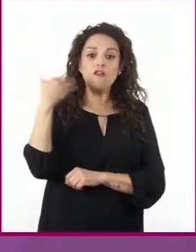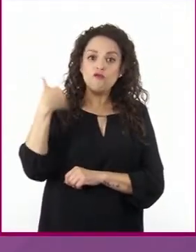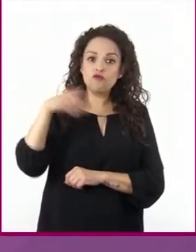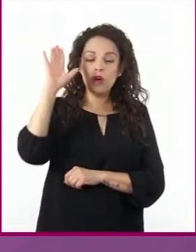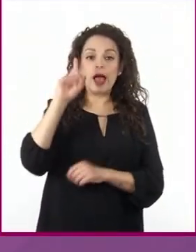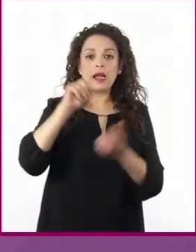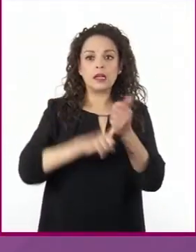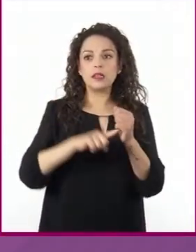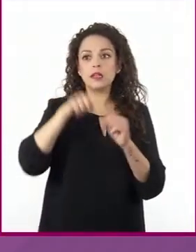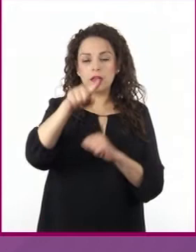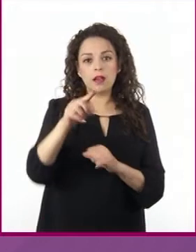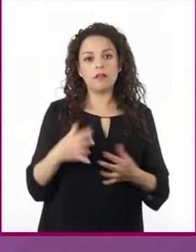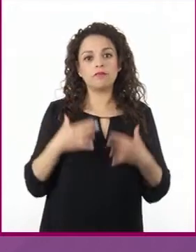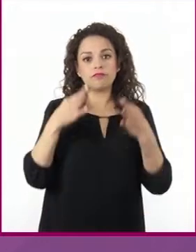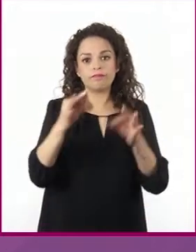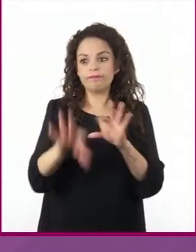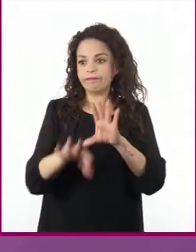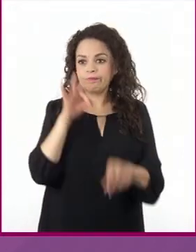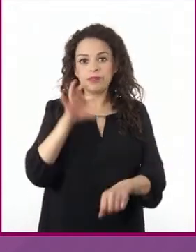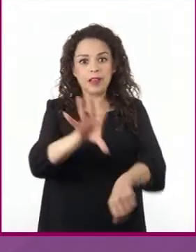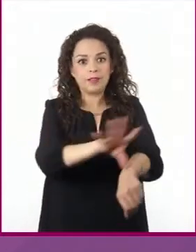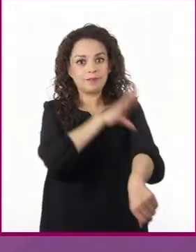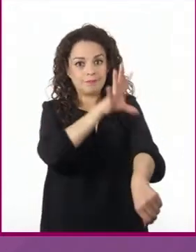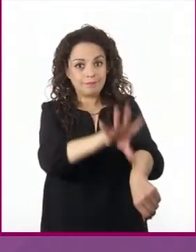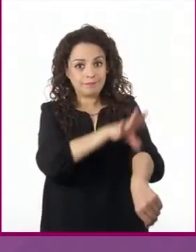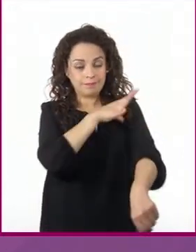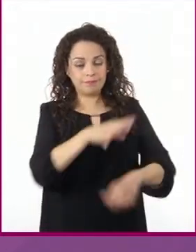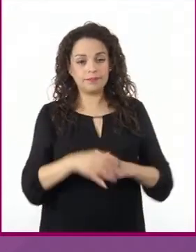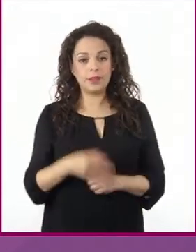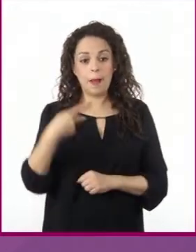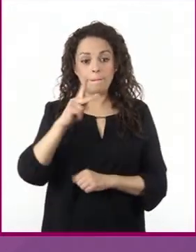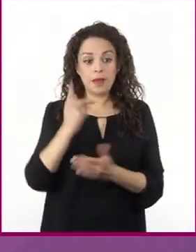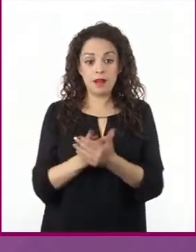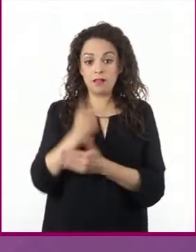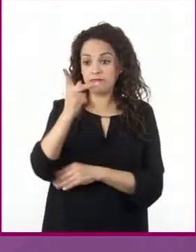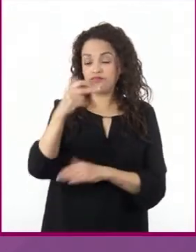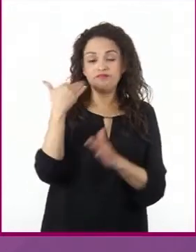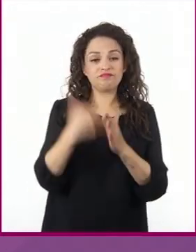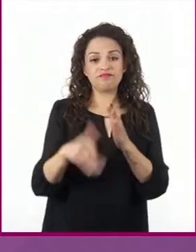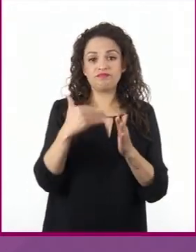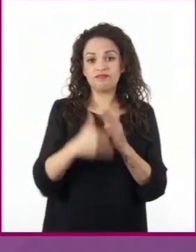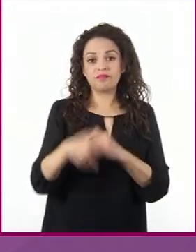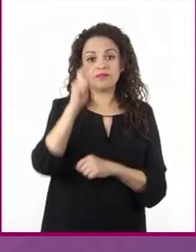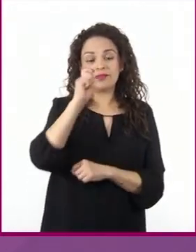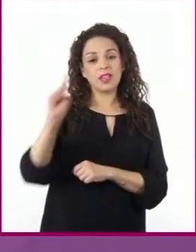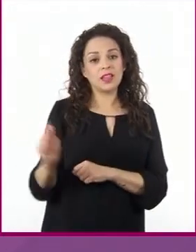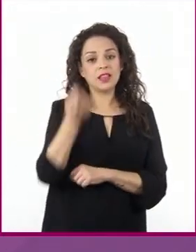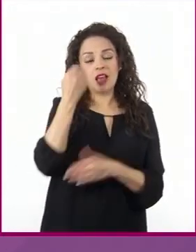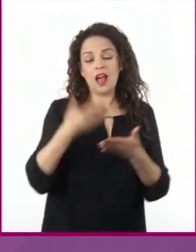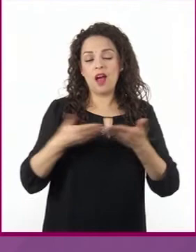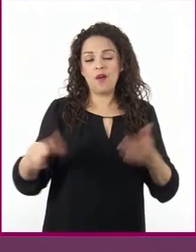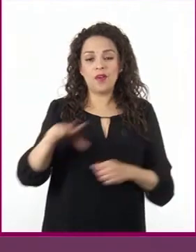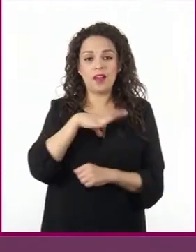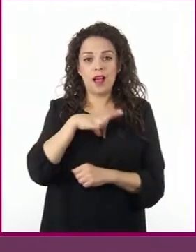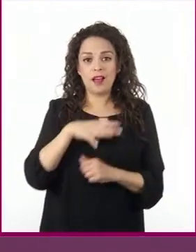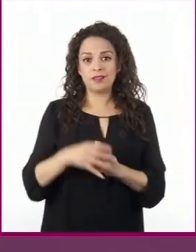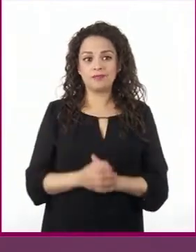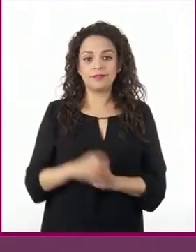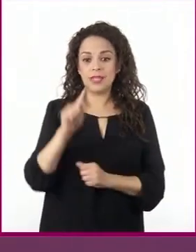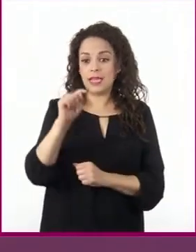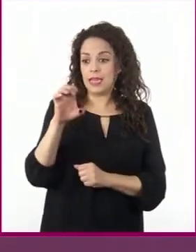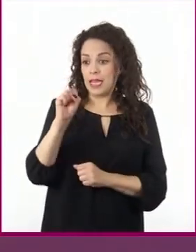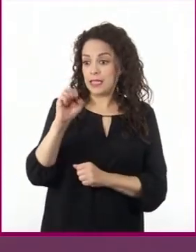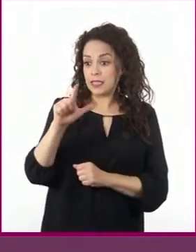fue un visionario que no ha recibido el crédito suficiente por su aportación a la tecnología actual. Tesla no